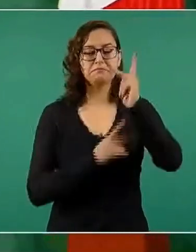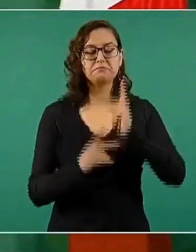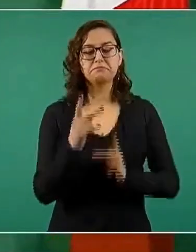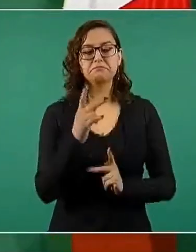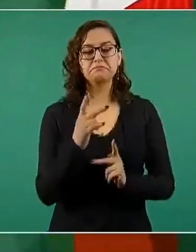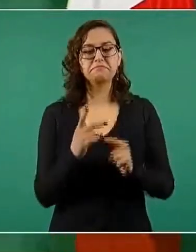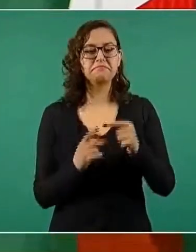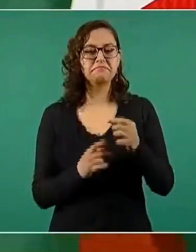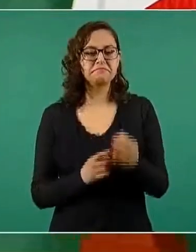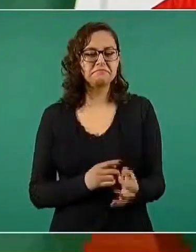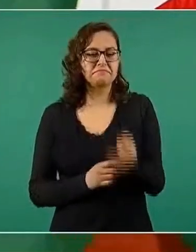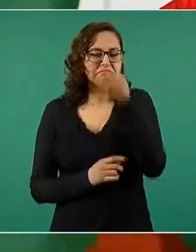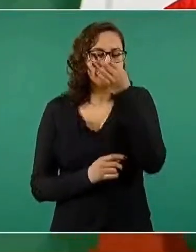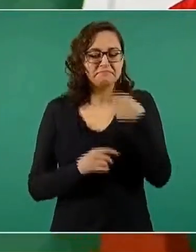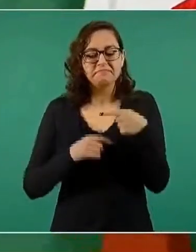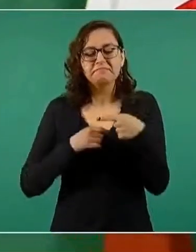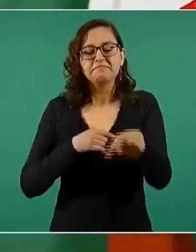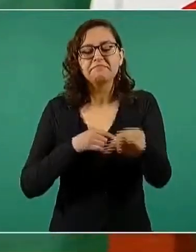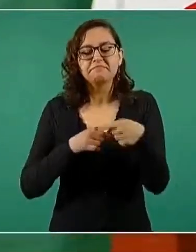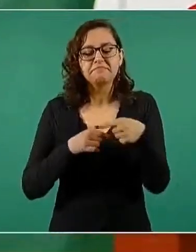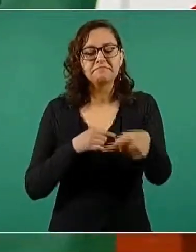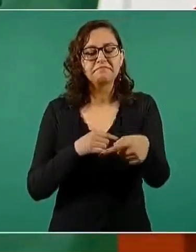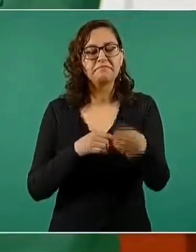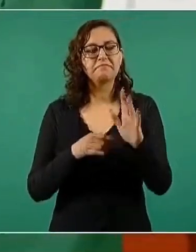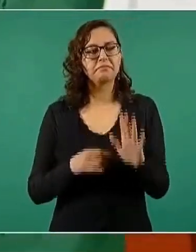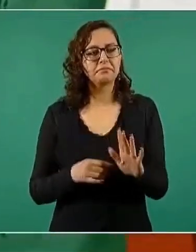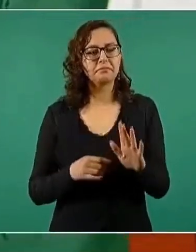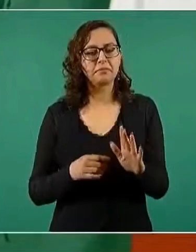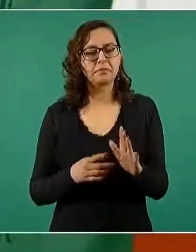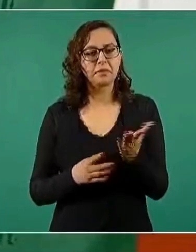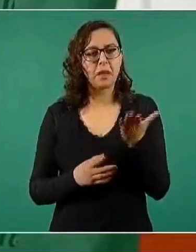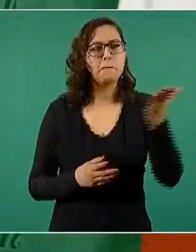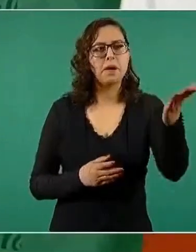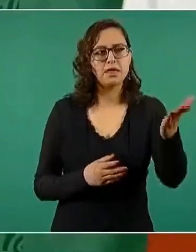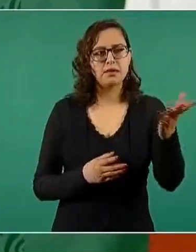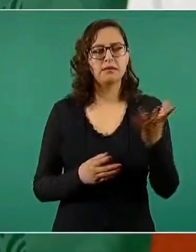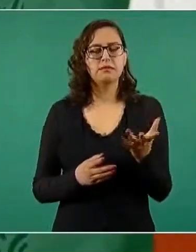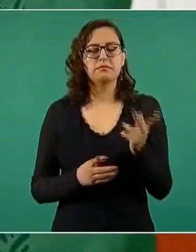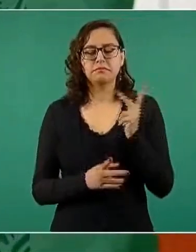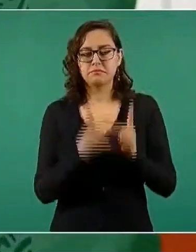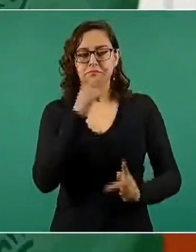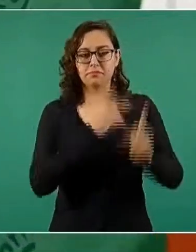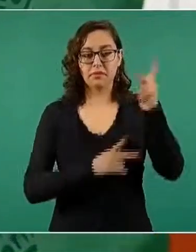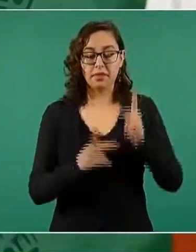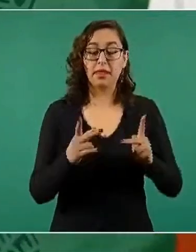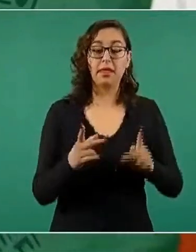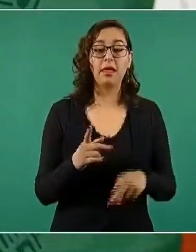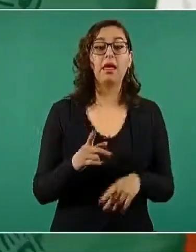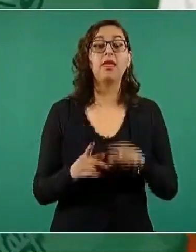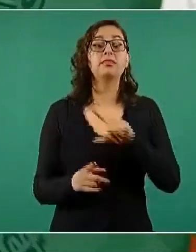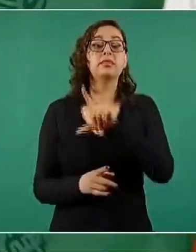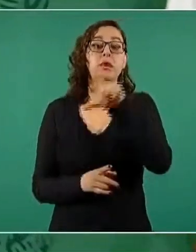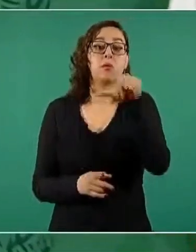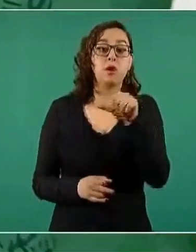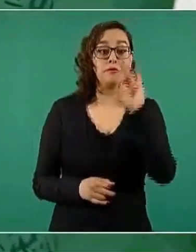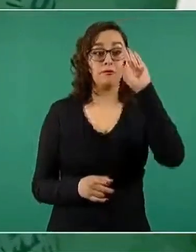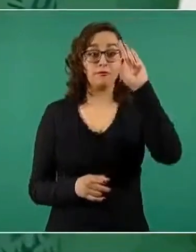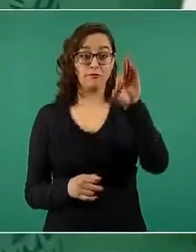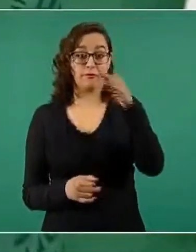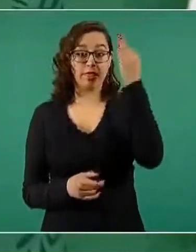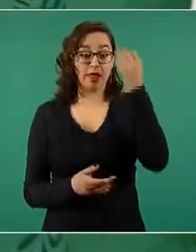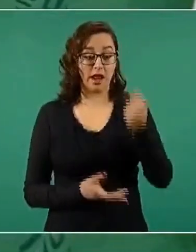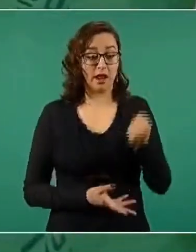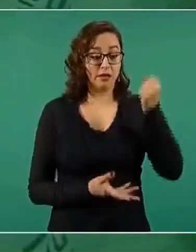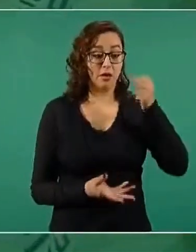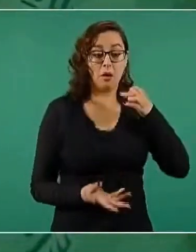que se contraen mientras llegan las participaciones federales y se pagan. Hay que ver qué